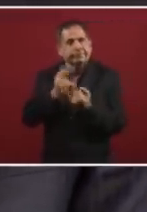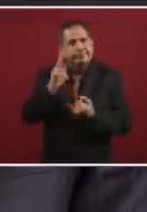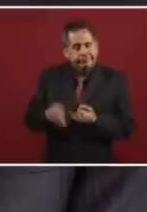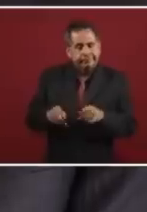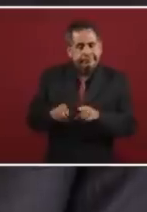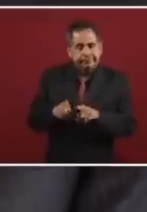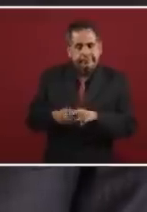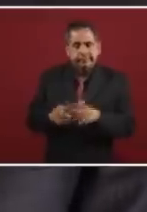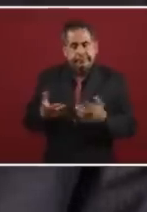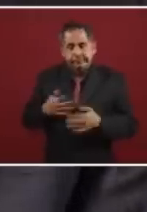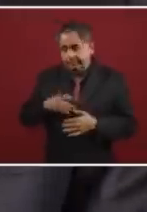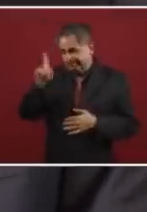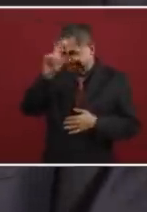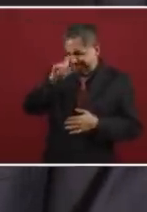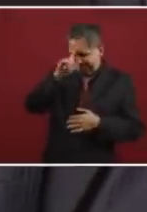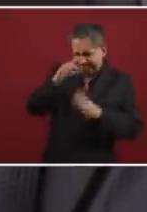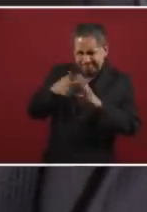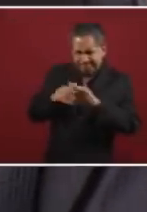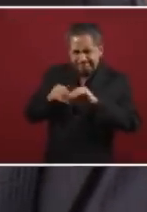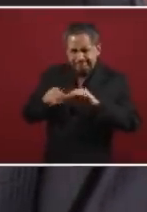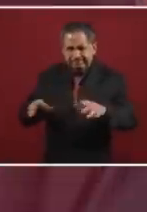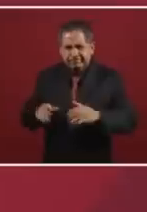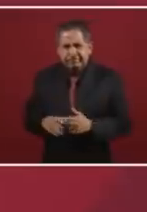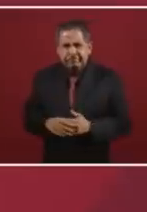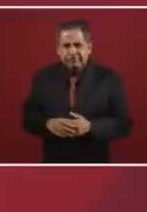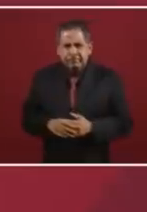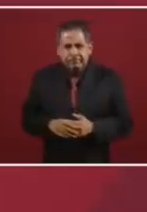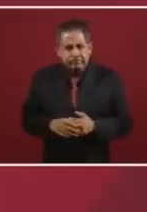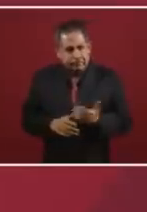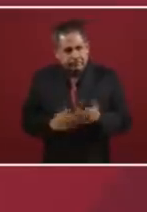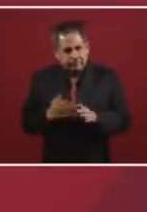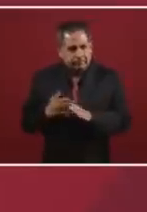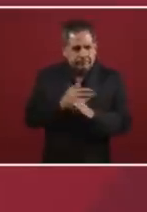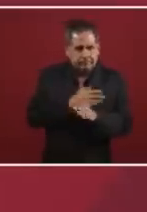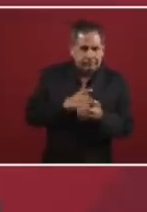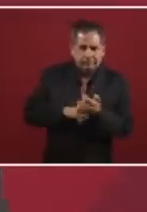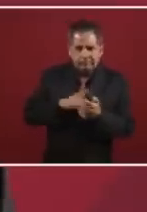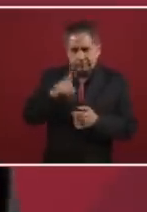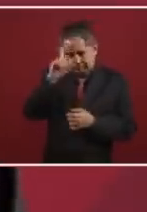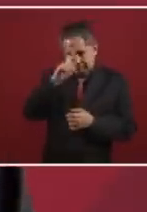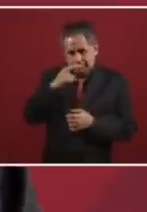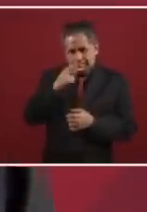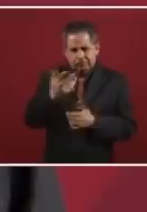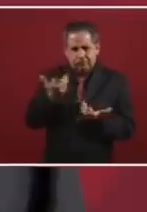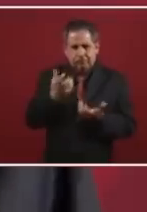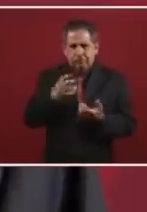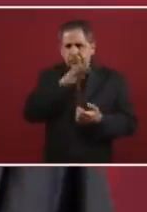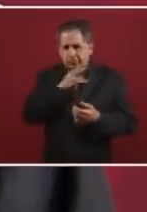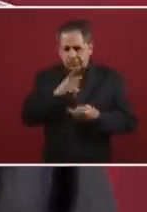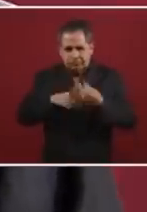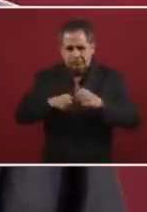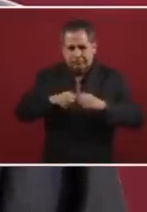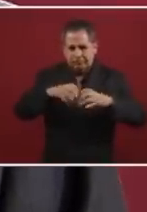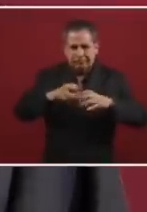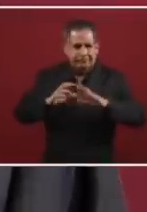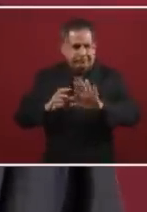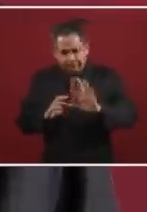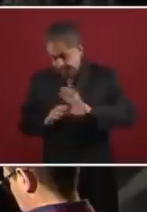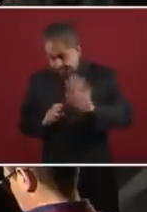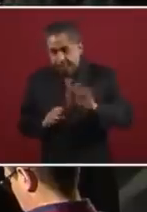aunque lo mejor sería no crear basura ya no